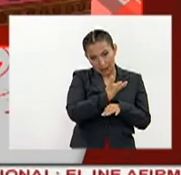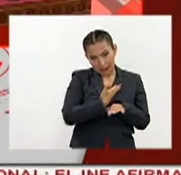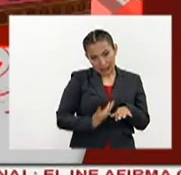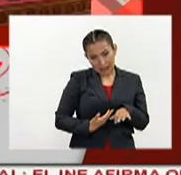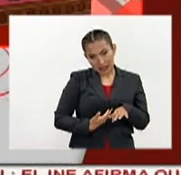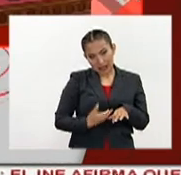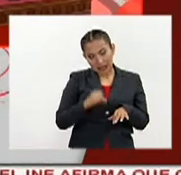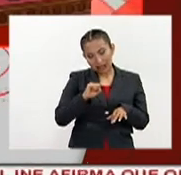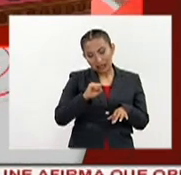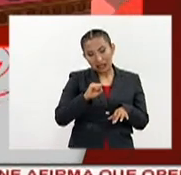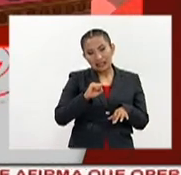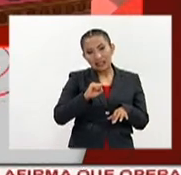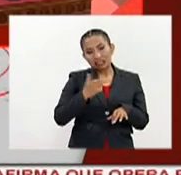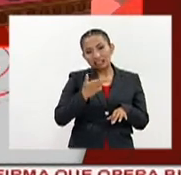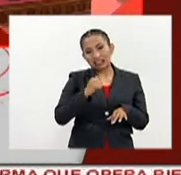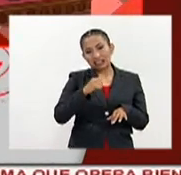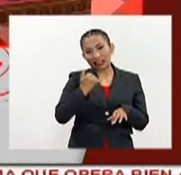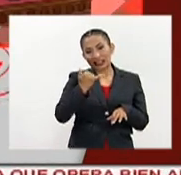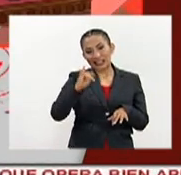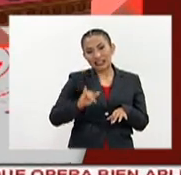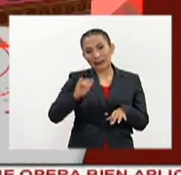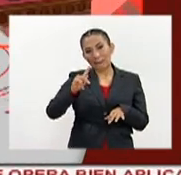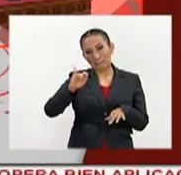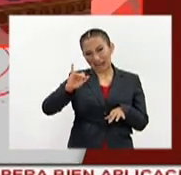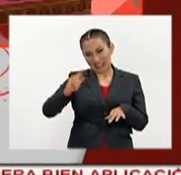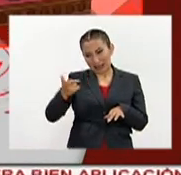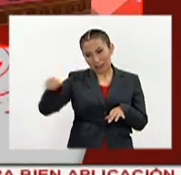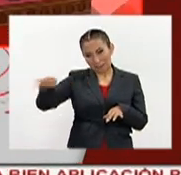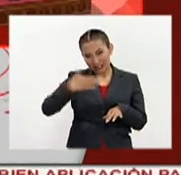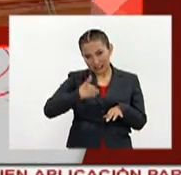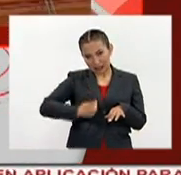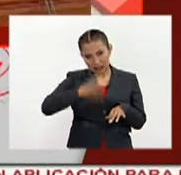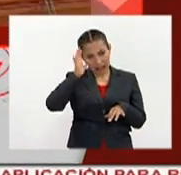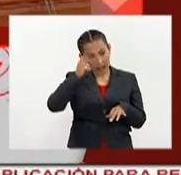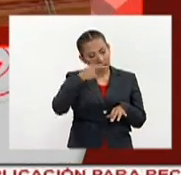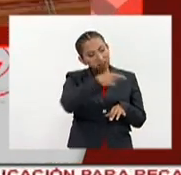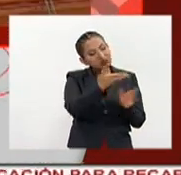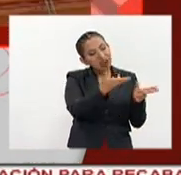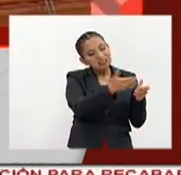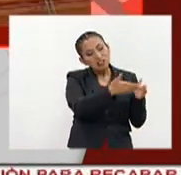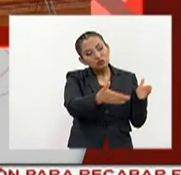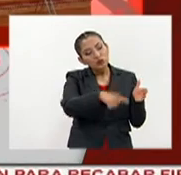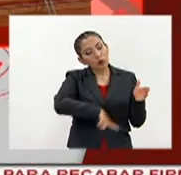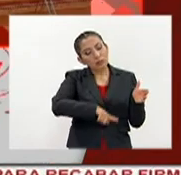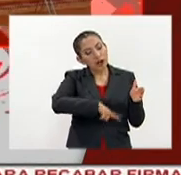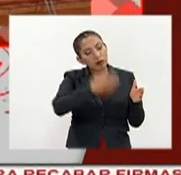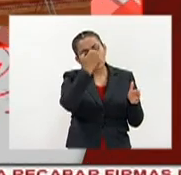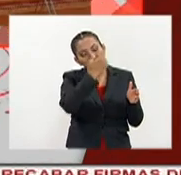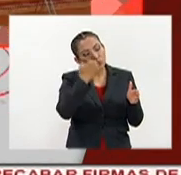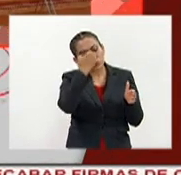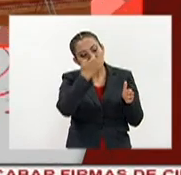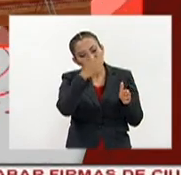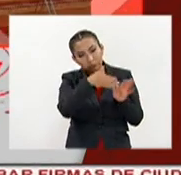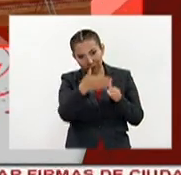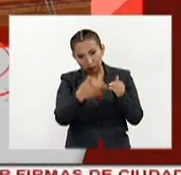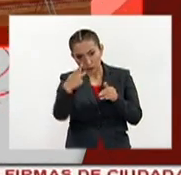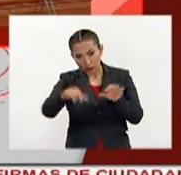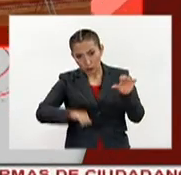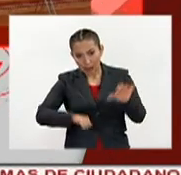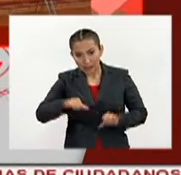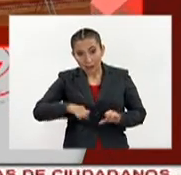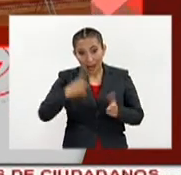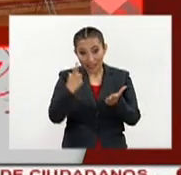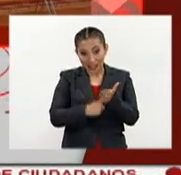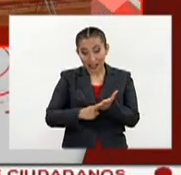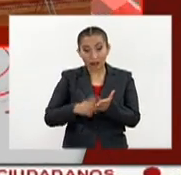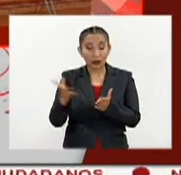Xi Jinping. Y bueno, a través de distintas, digamos, actividades o procesos dentro